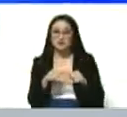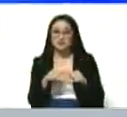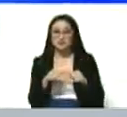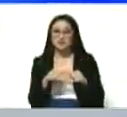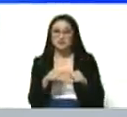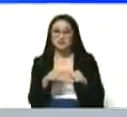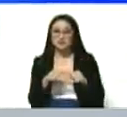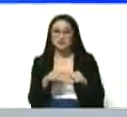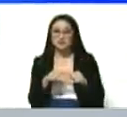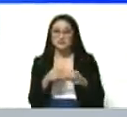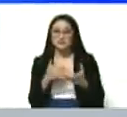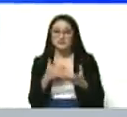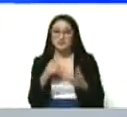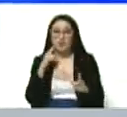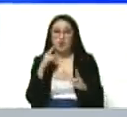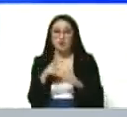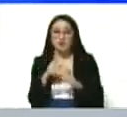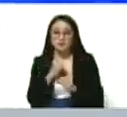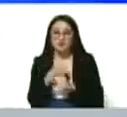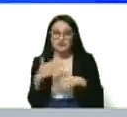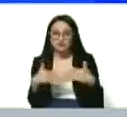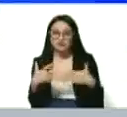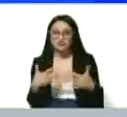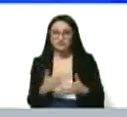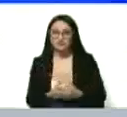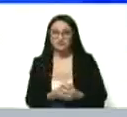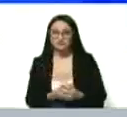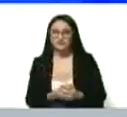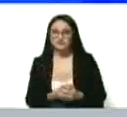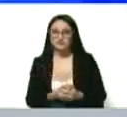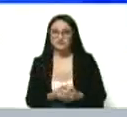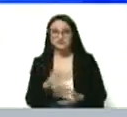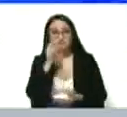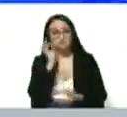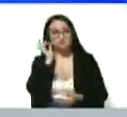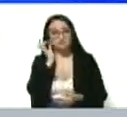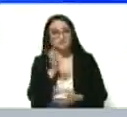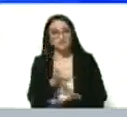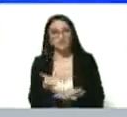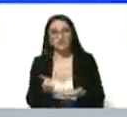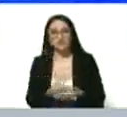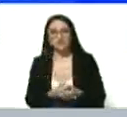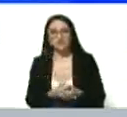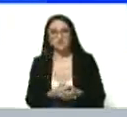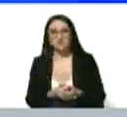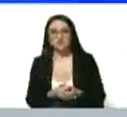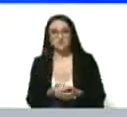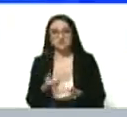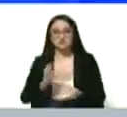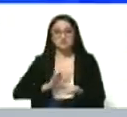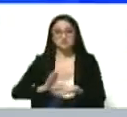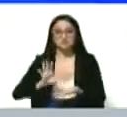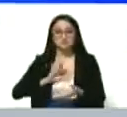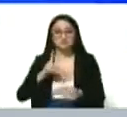fallando en nuestros objetivos. Damas y caballeros, los